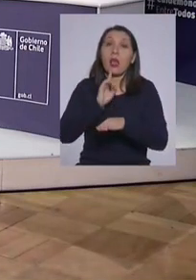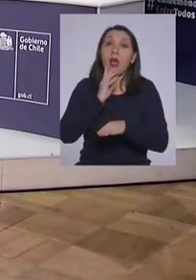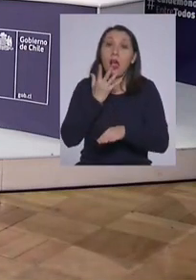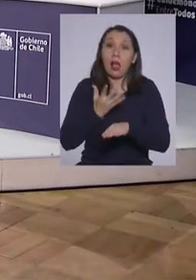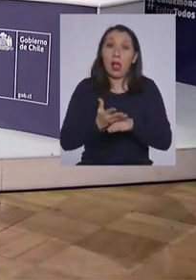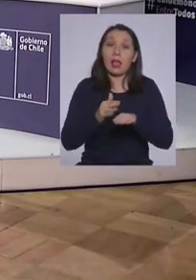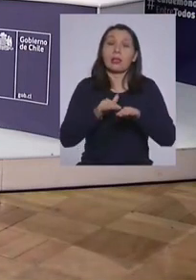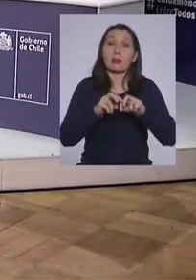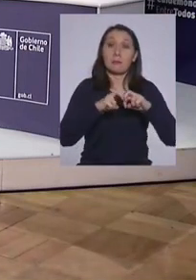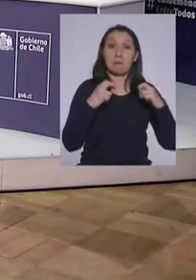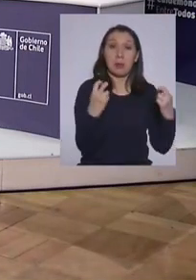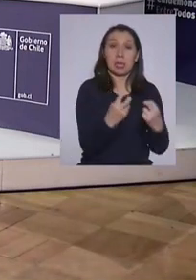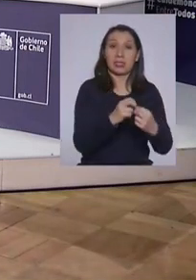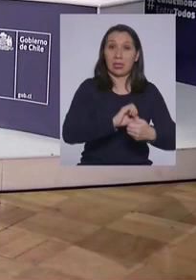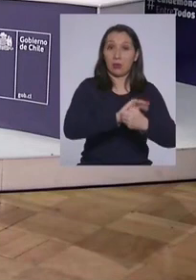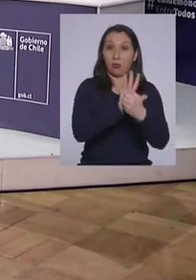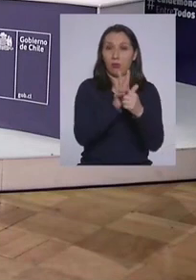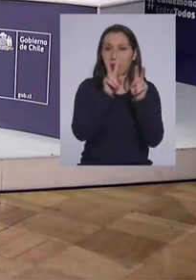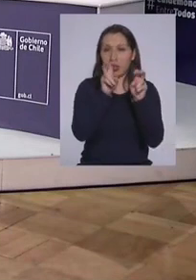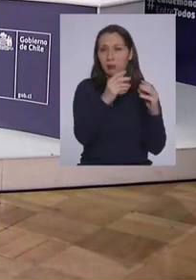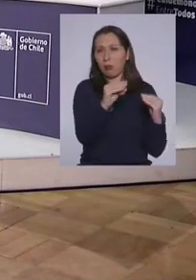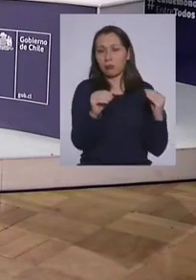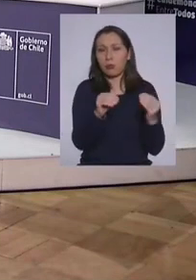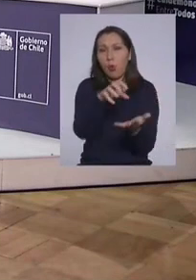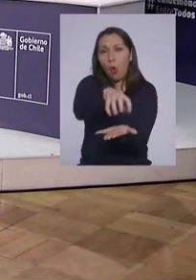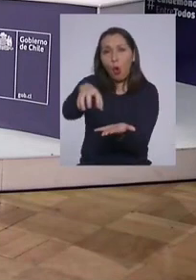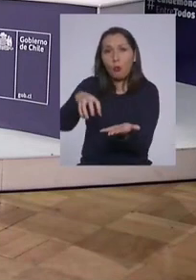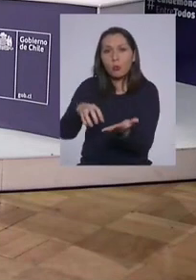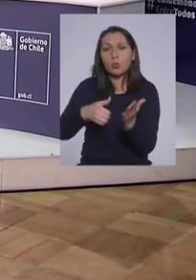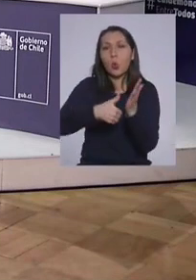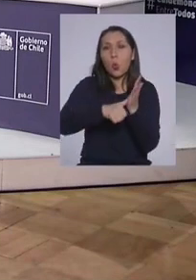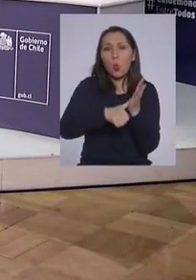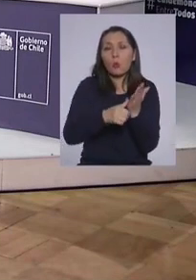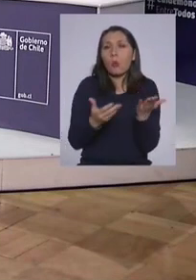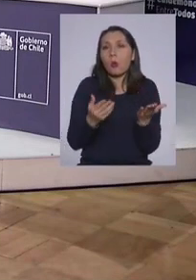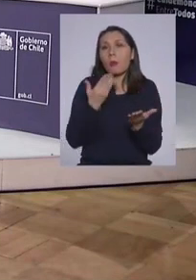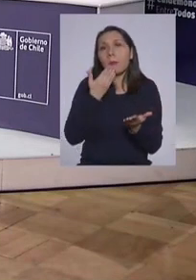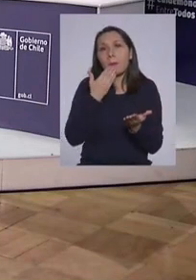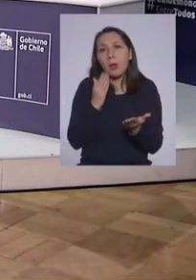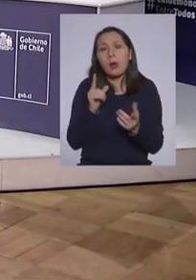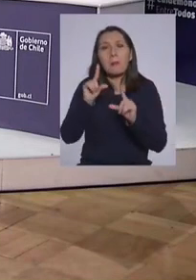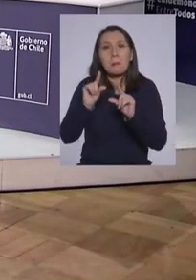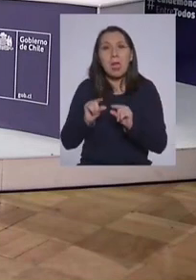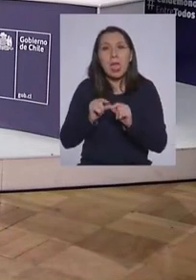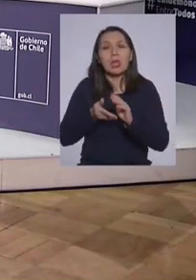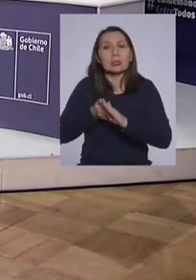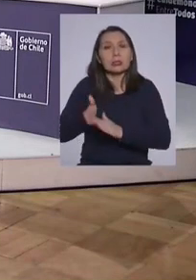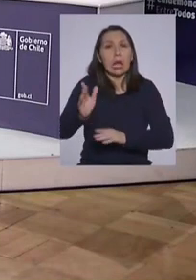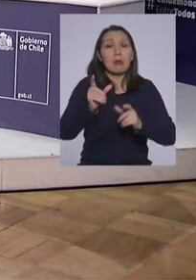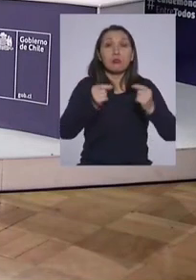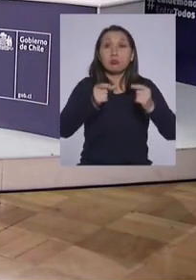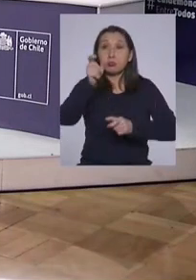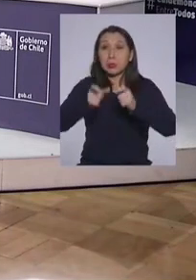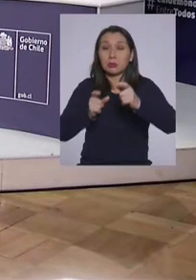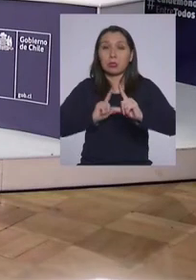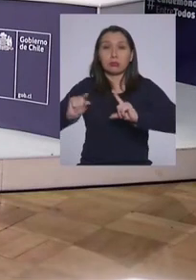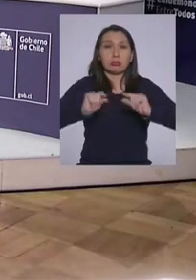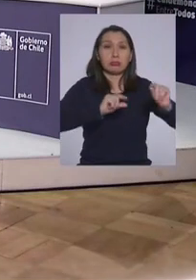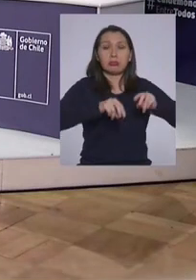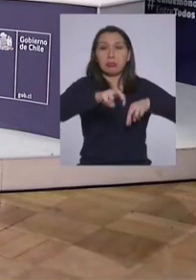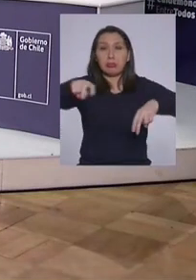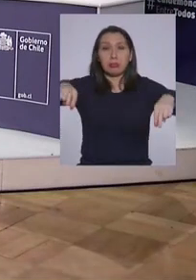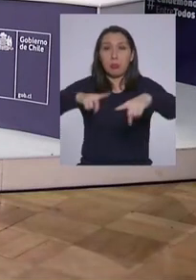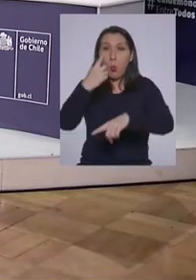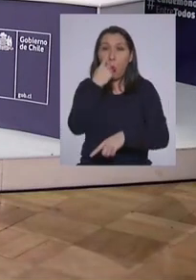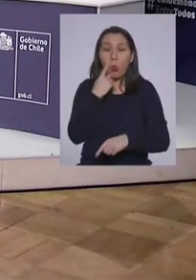en la mesa COVID este tema, ya sea por comuna, por RUT o de la forma que sea, pero que se evite la circulación de tanta gente en